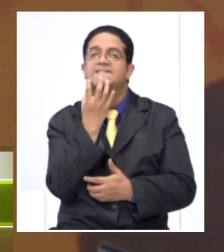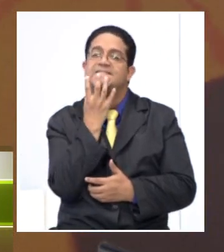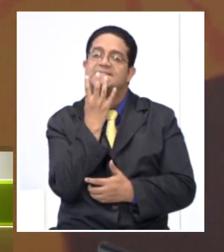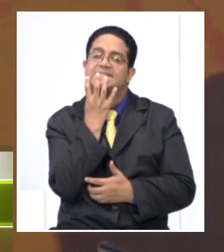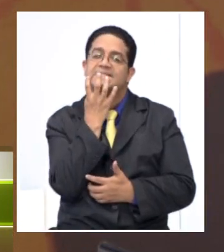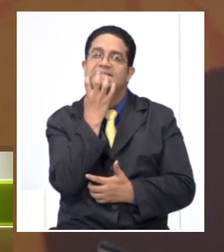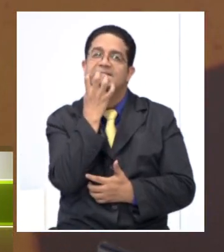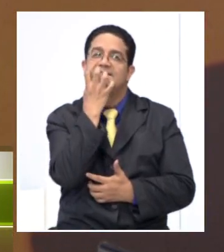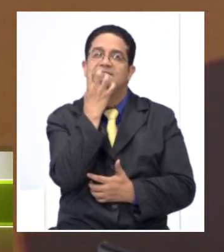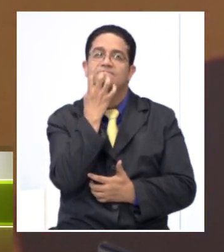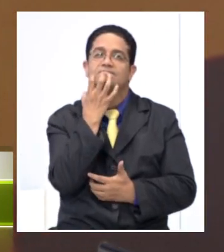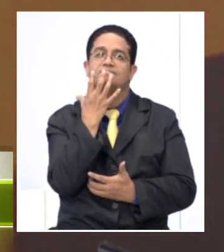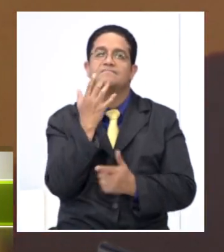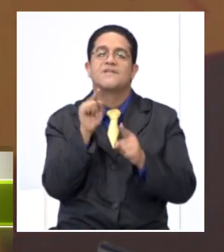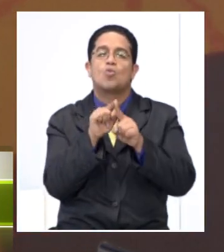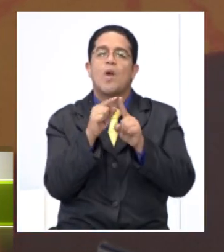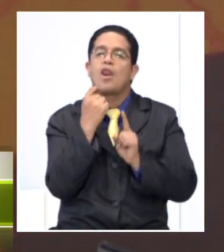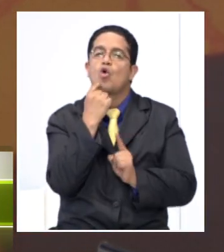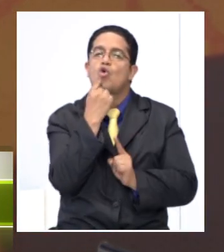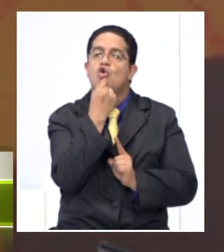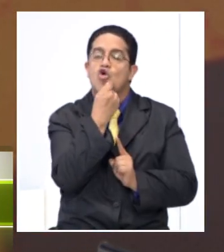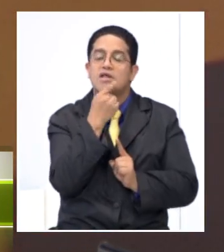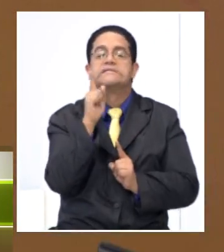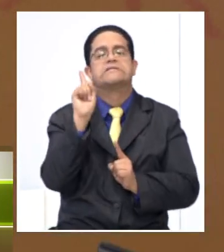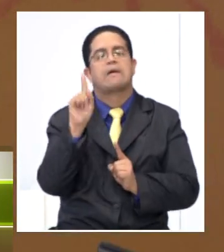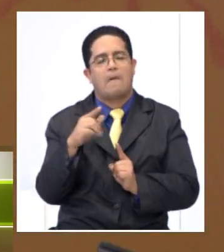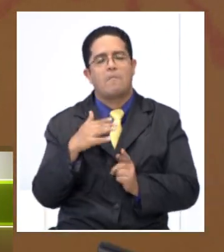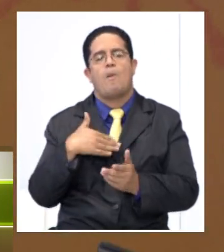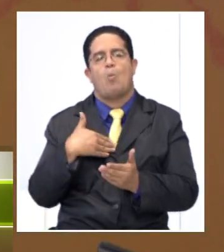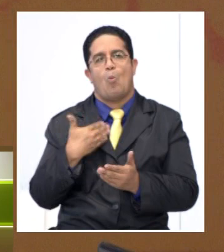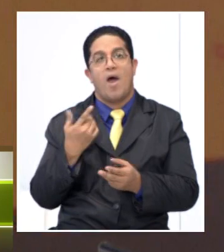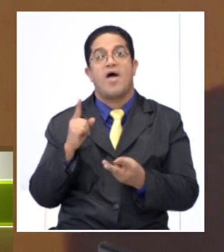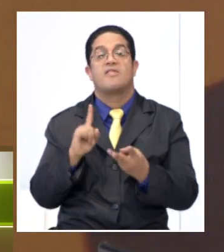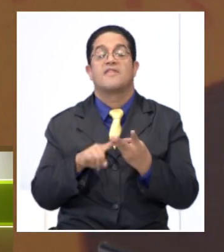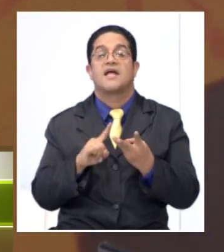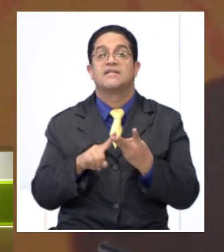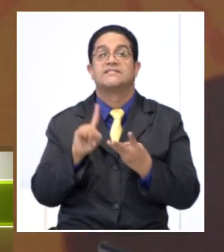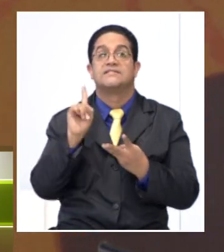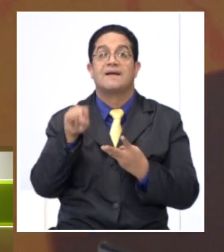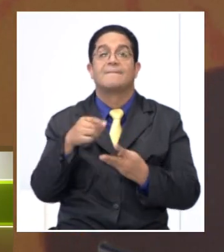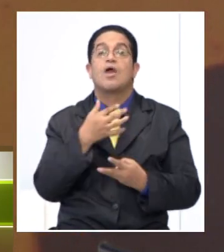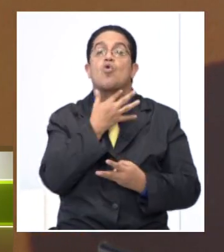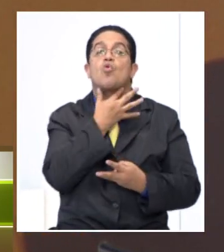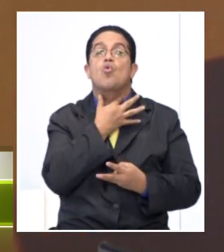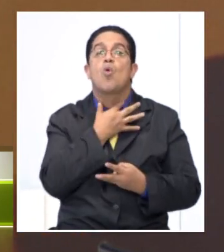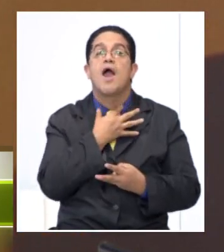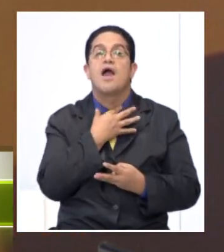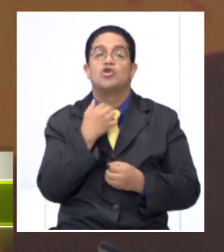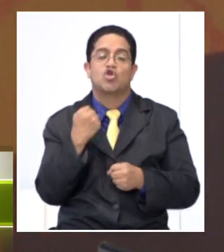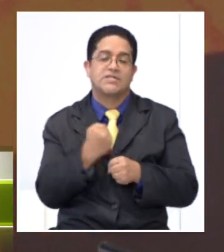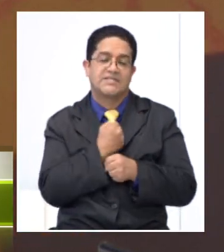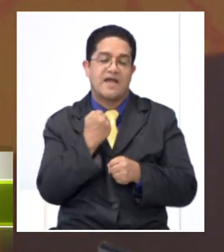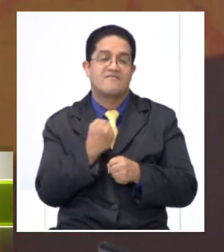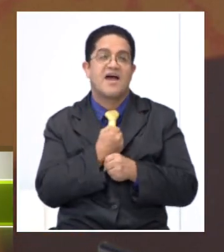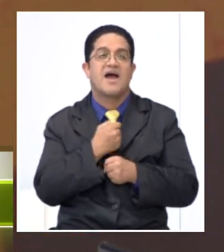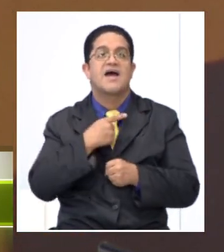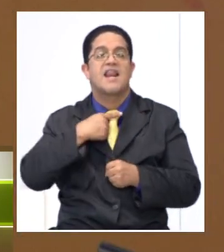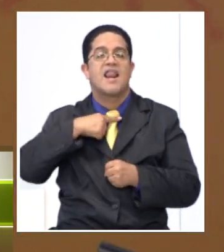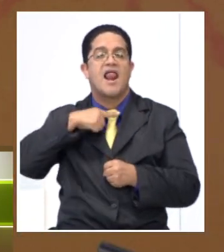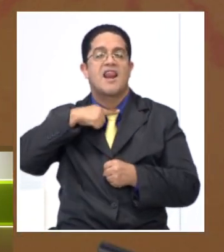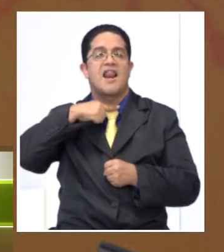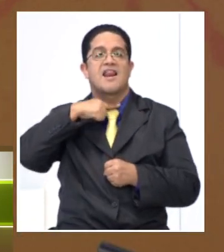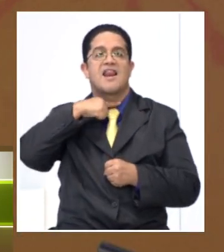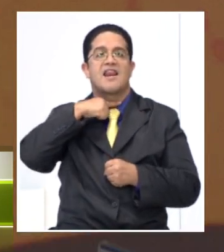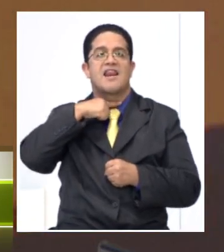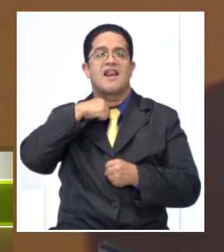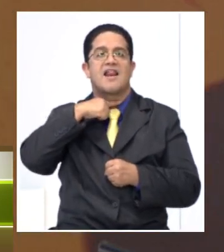que tiende a tener como hoyuelitos. También se puede corregir. Y a nivel del cuello podemos trabajar las bandas platismales, que son